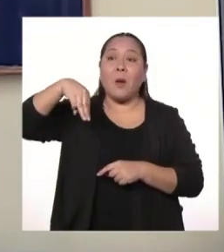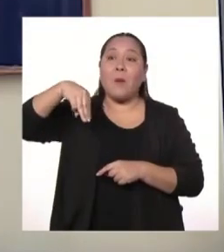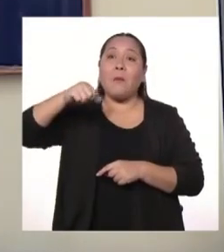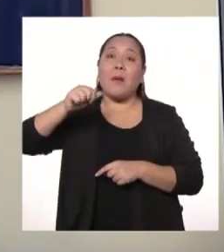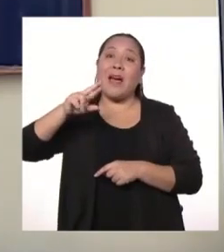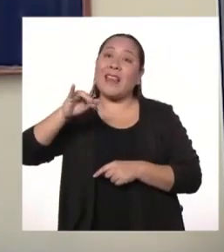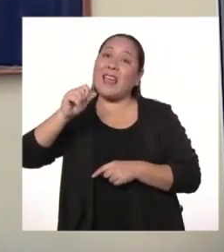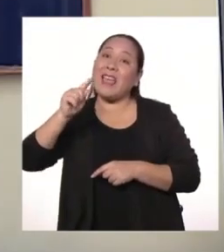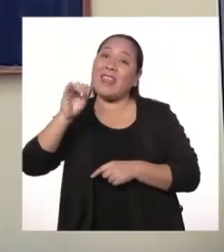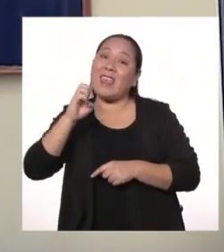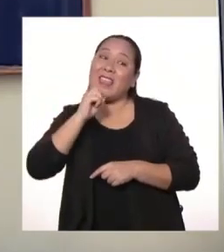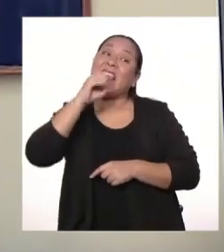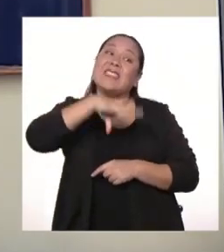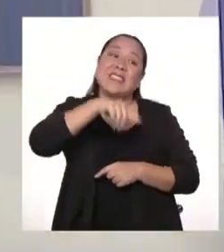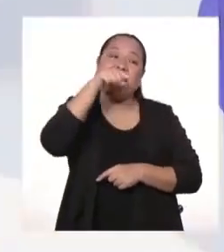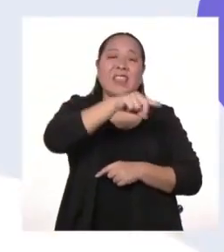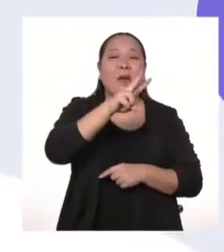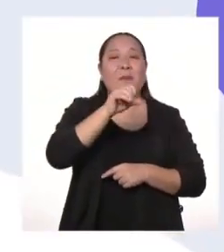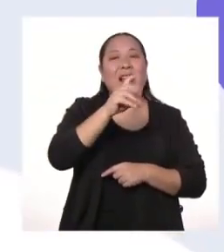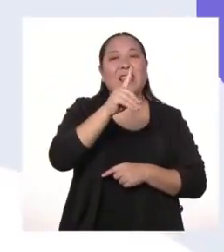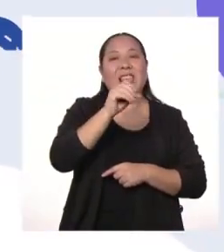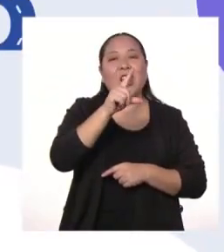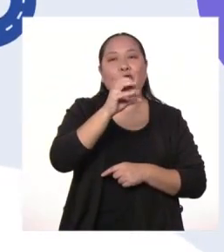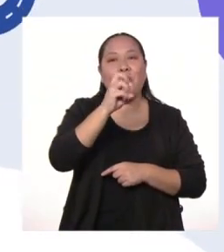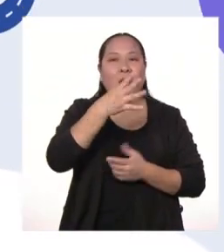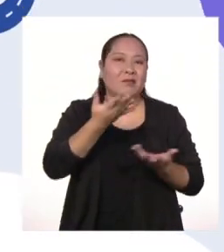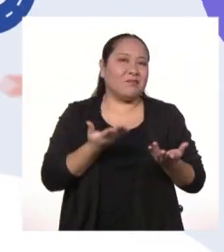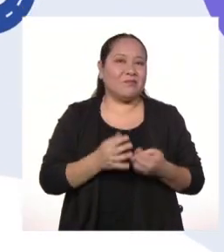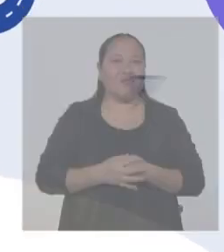genio como Valdelomar.